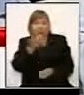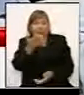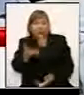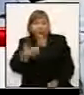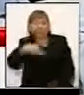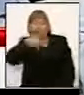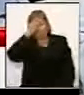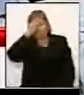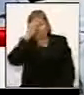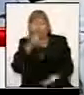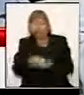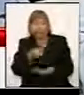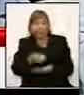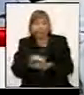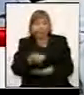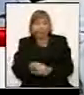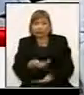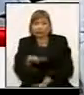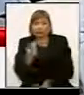que se compre solamente